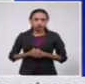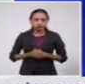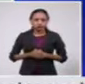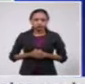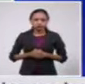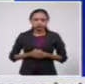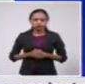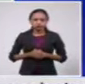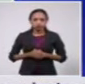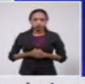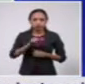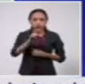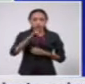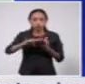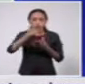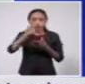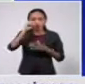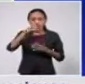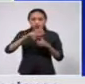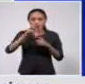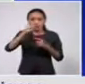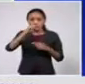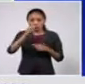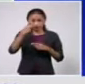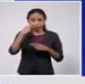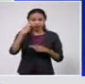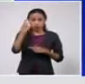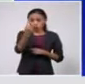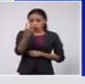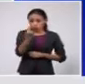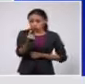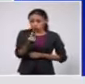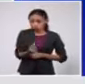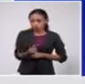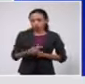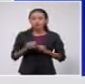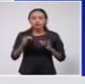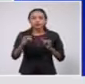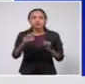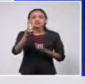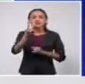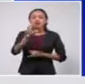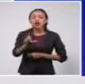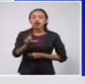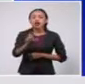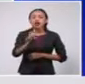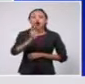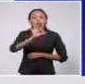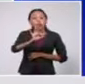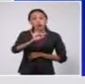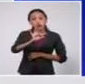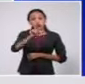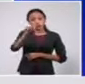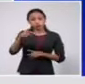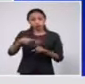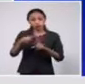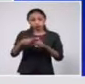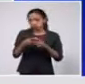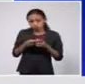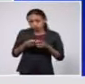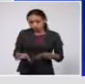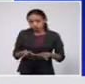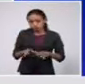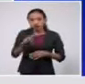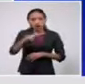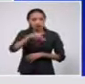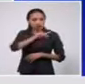Abreu, 1 cada uno. Villa Clara con 8 casos autóctonos ayer, también